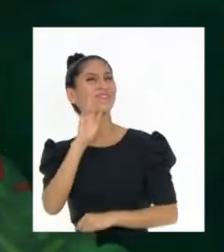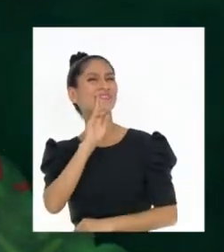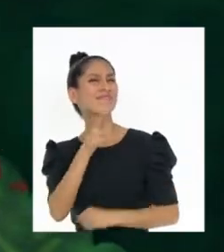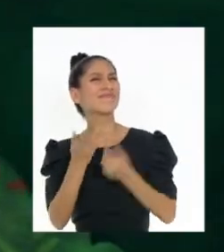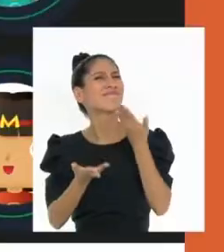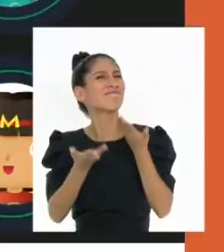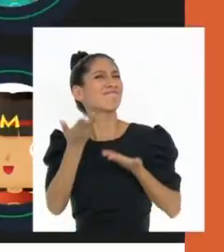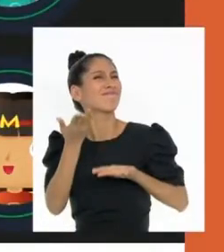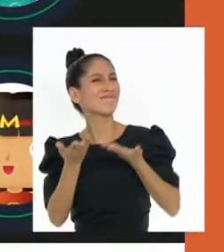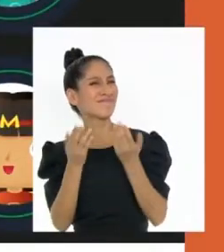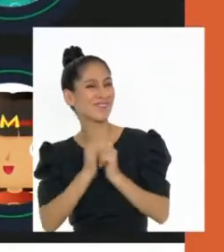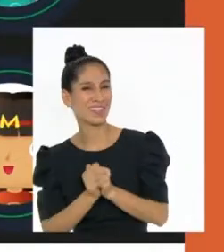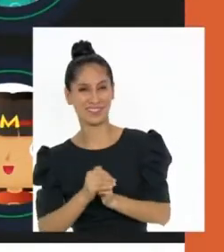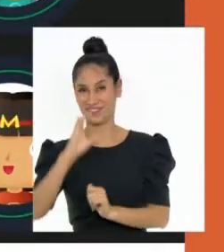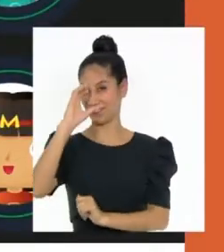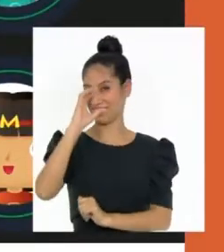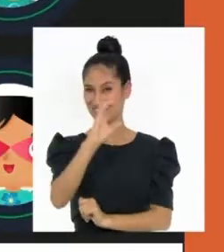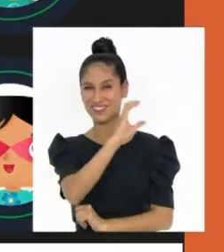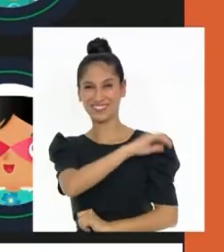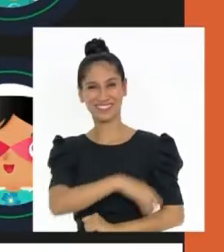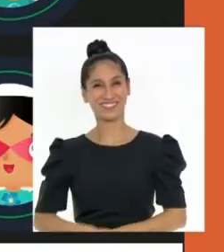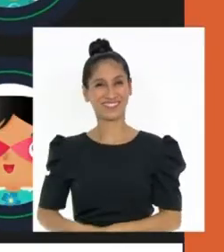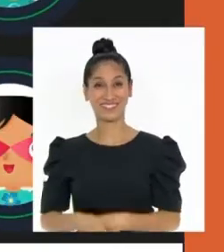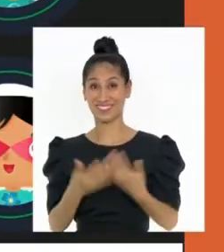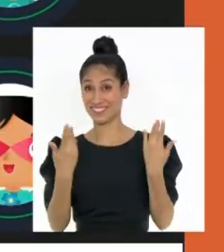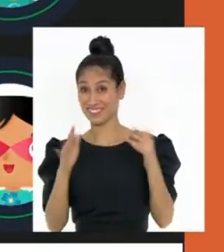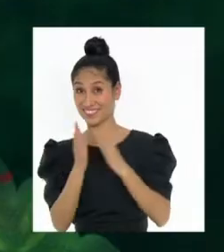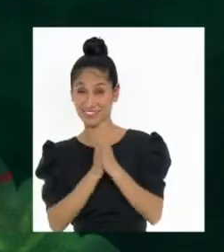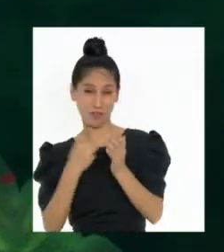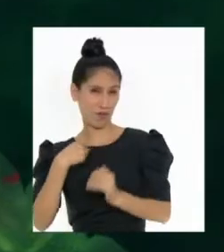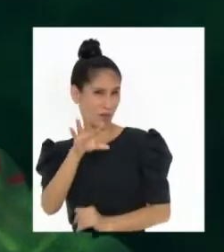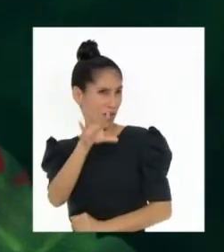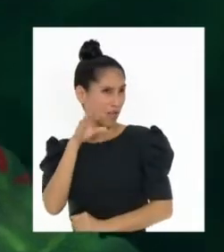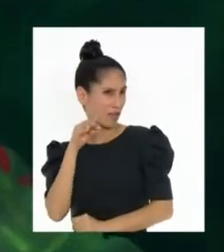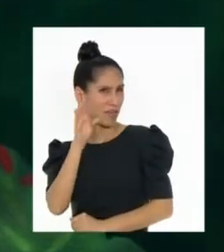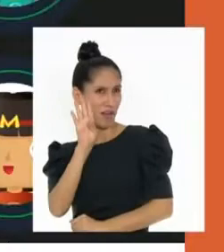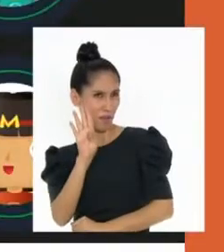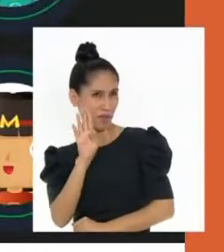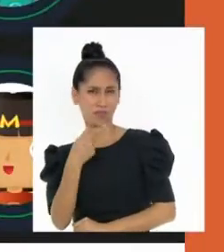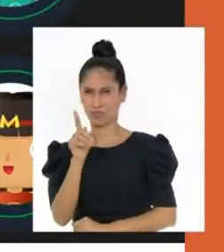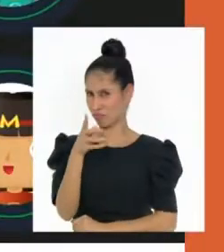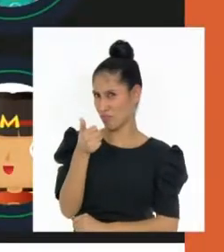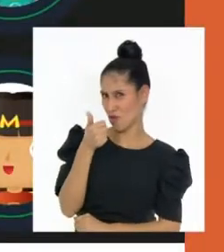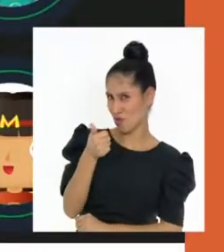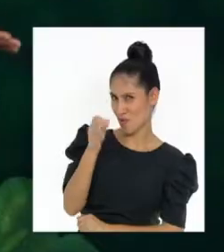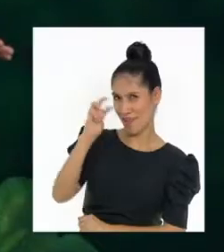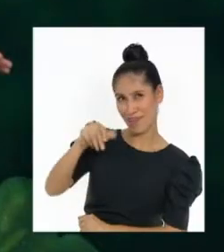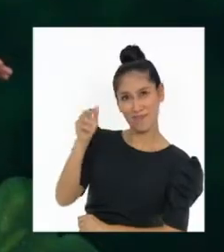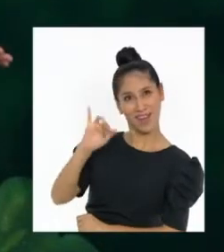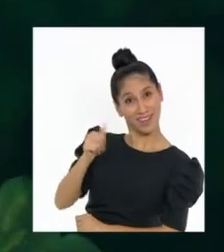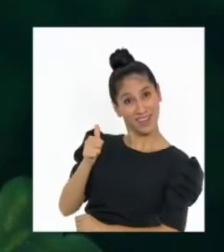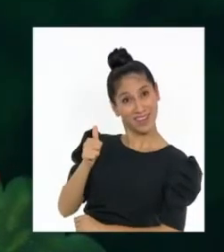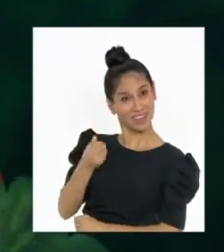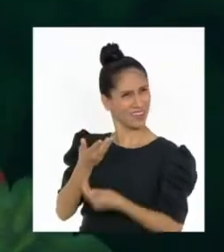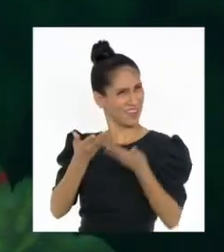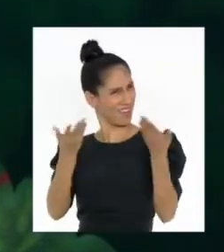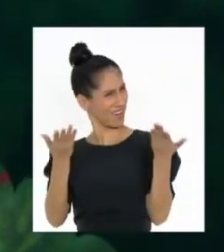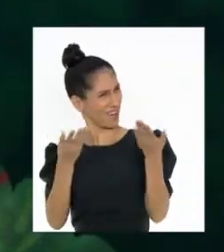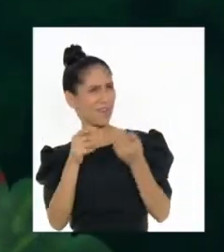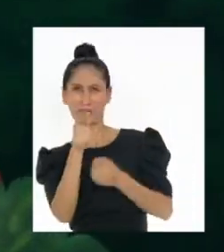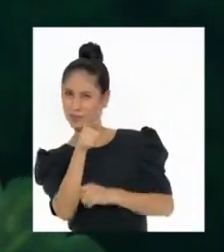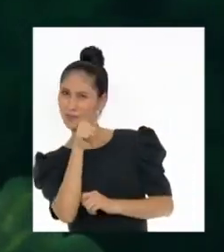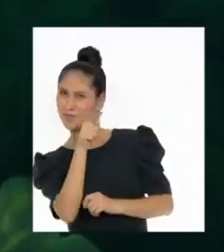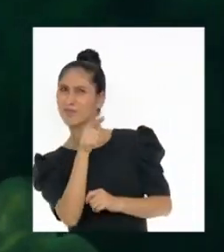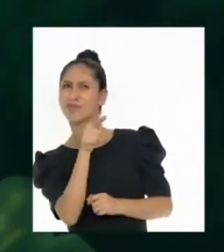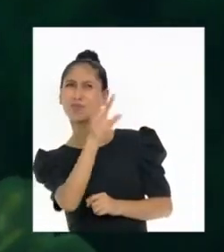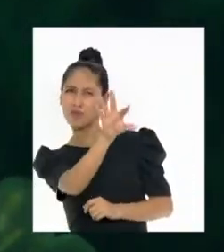¿Recomendación adecuada? ¡La C! Yo elegí la D. ¡Muy bien, María! ¿Qué? Explícanos, por favor, por